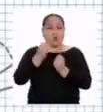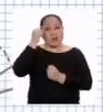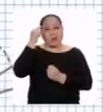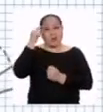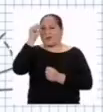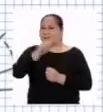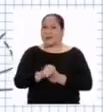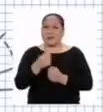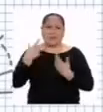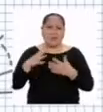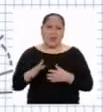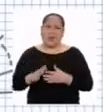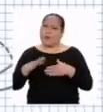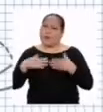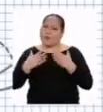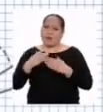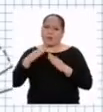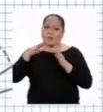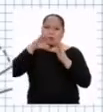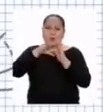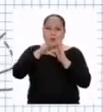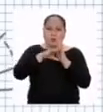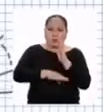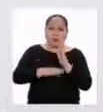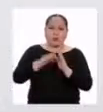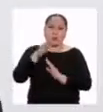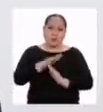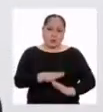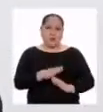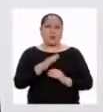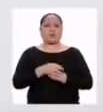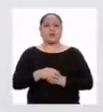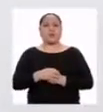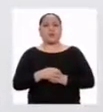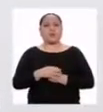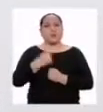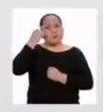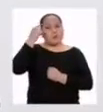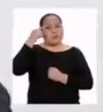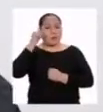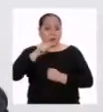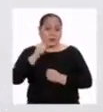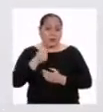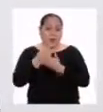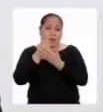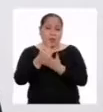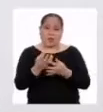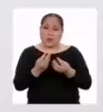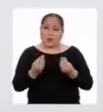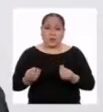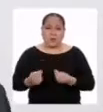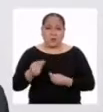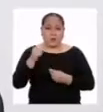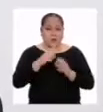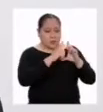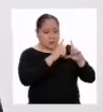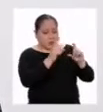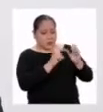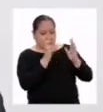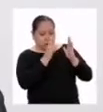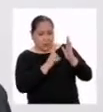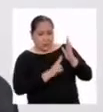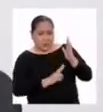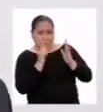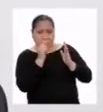todas maneras se podría reducir la discriminación. Pienso que sí aportaría mucho. En el texto que